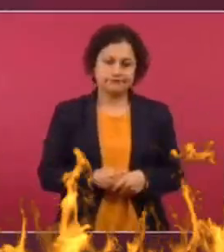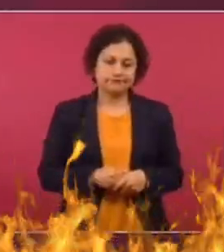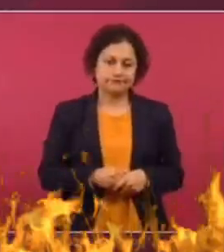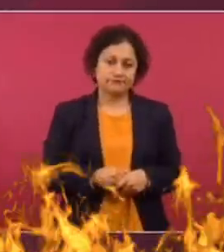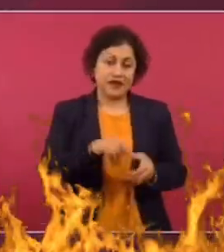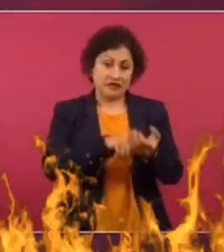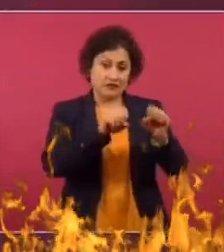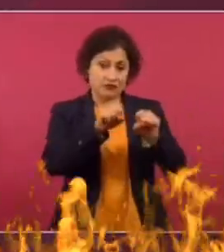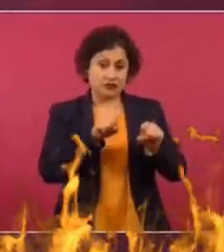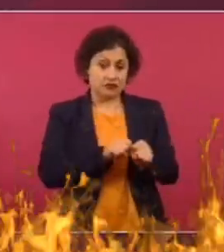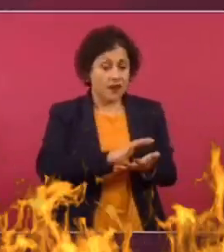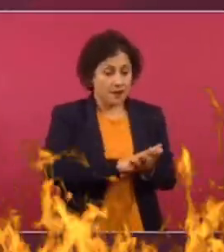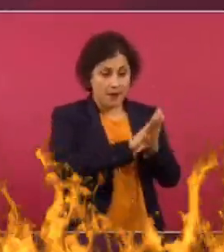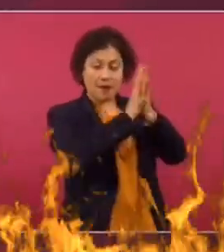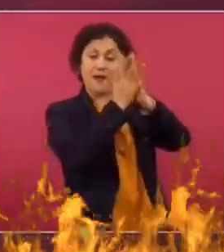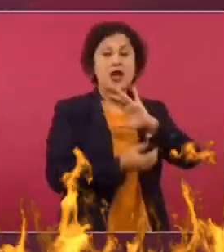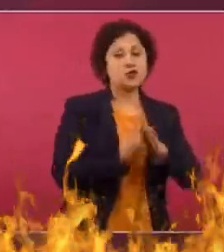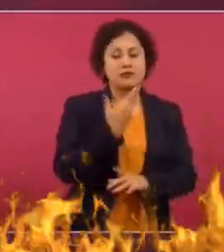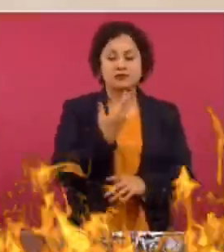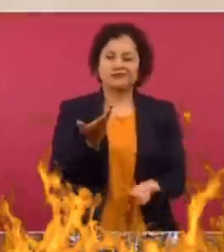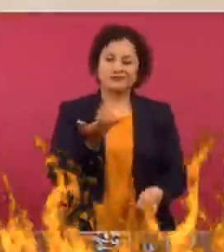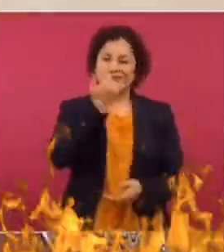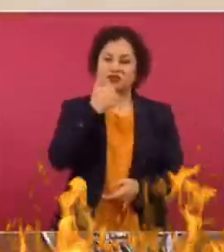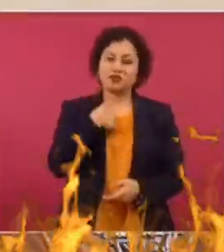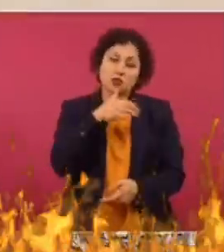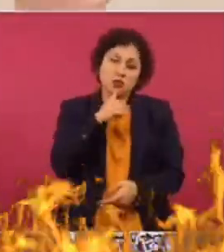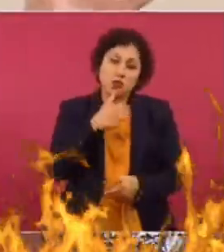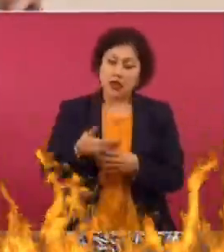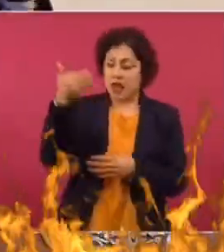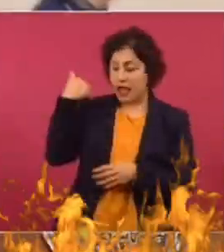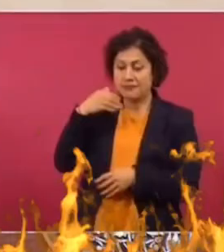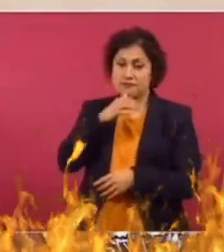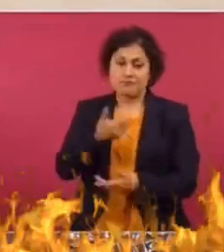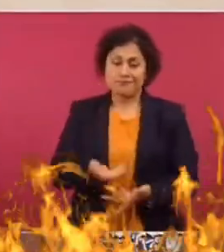renovación en el Poder Judicial. No pude. Me equivoqué